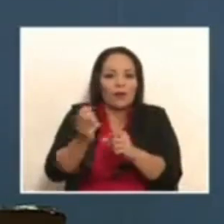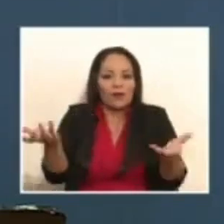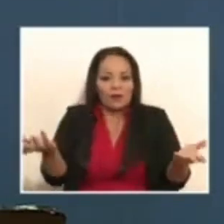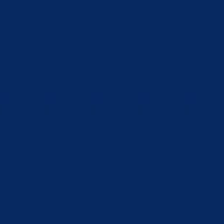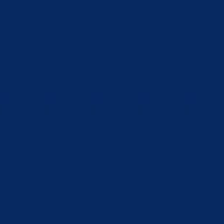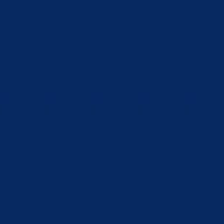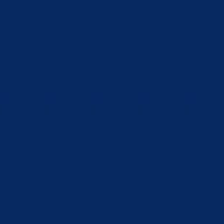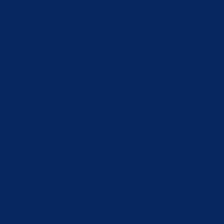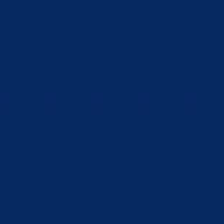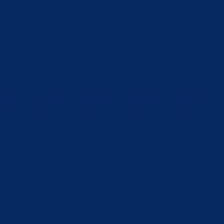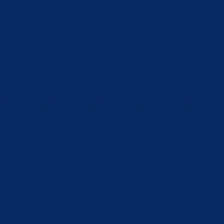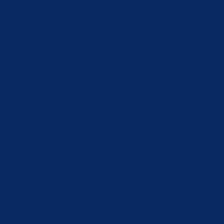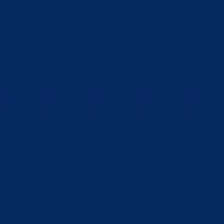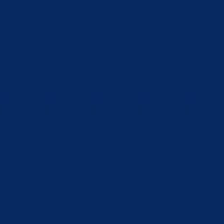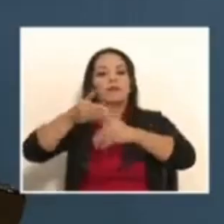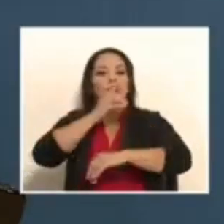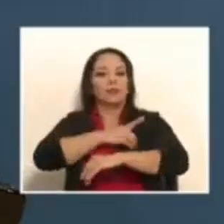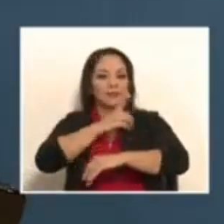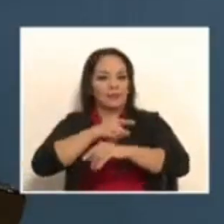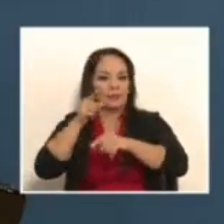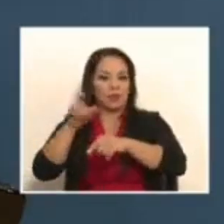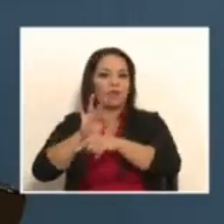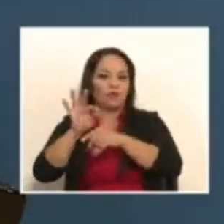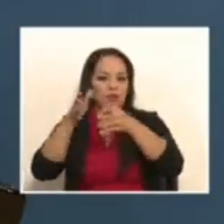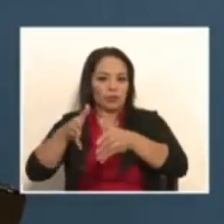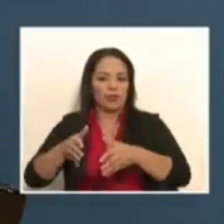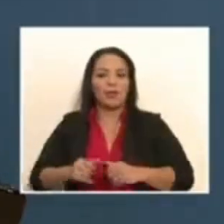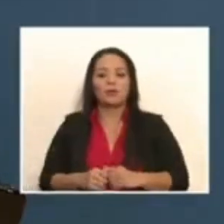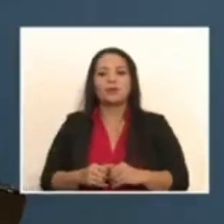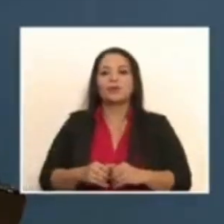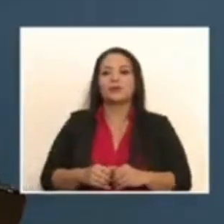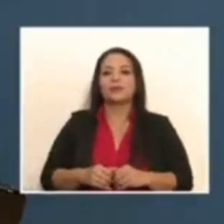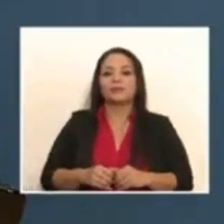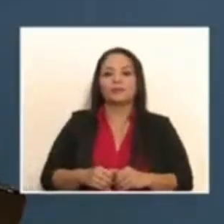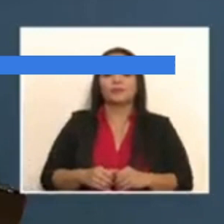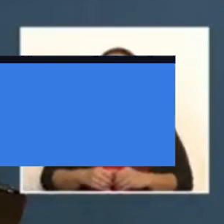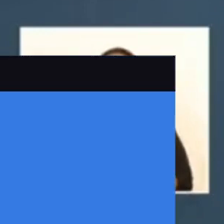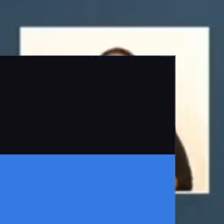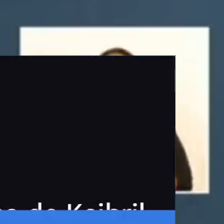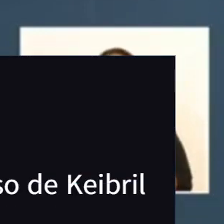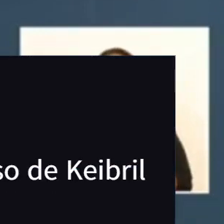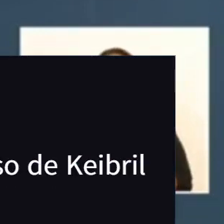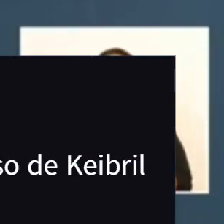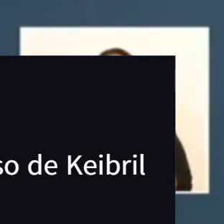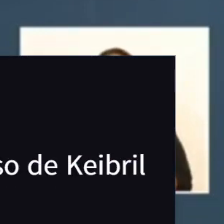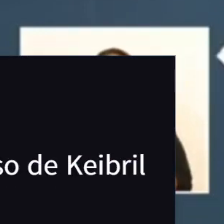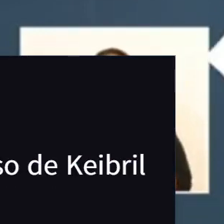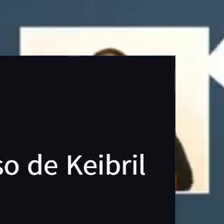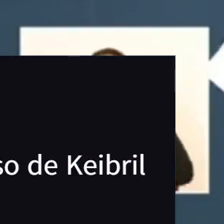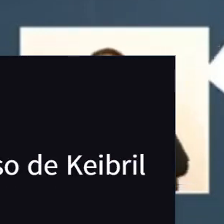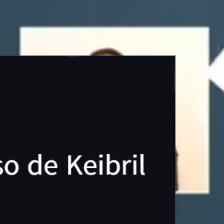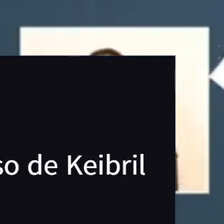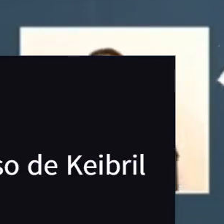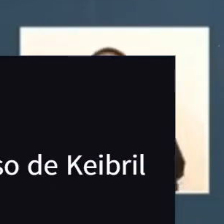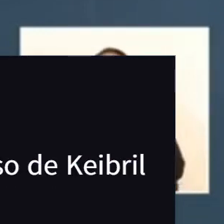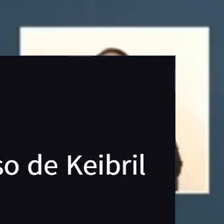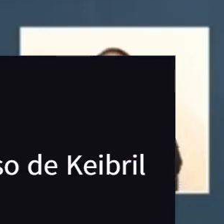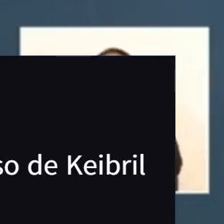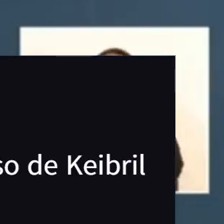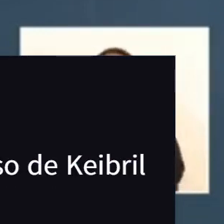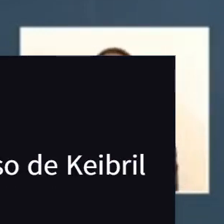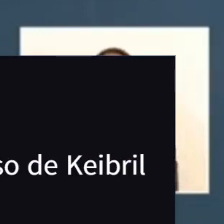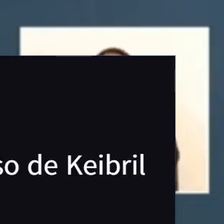lo ubicamos ese mismo día ordene el cambio de competencia para la atención